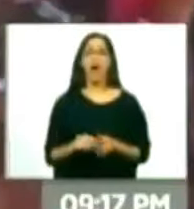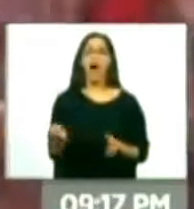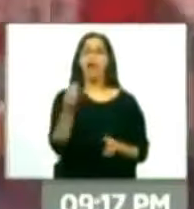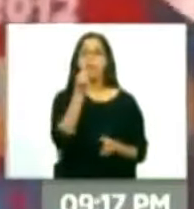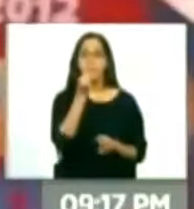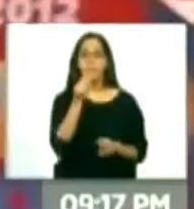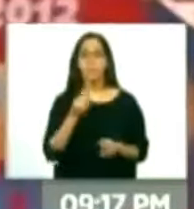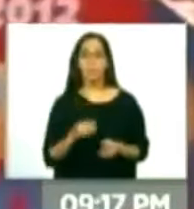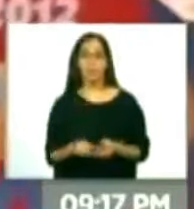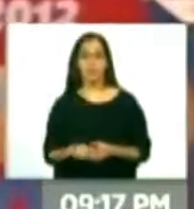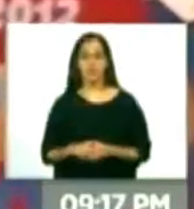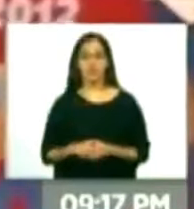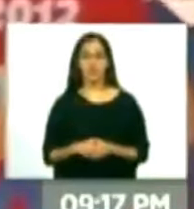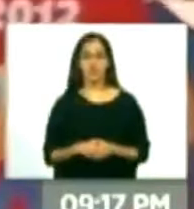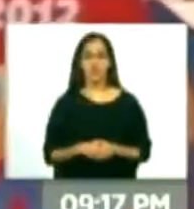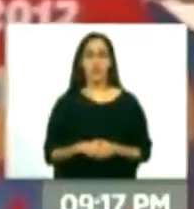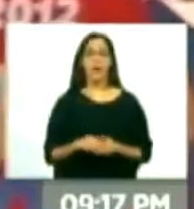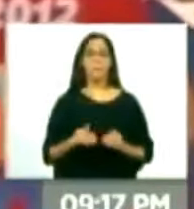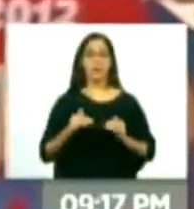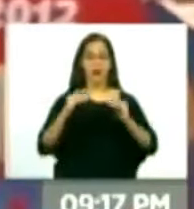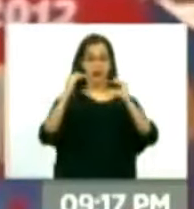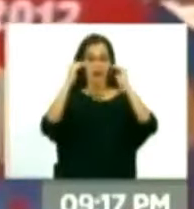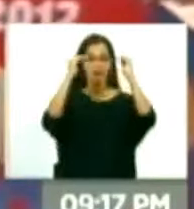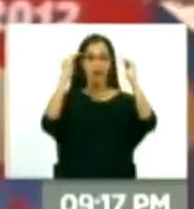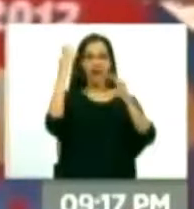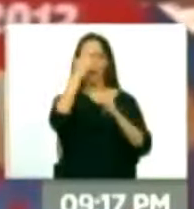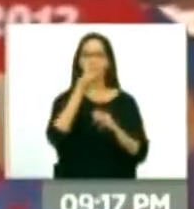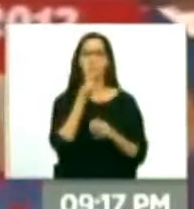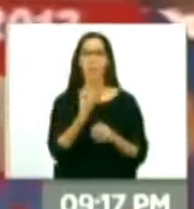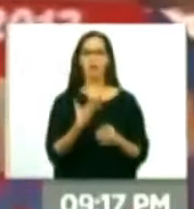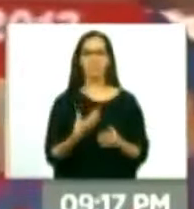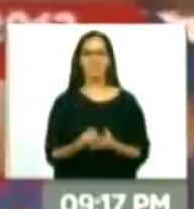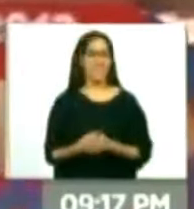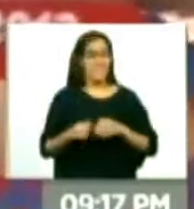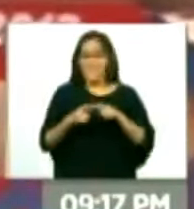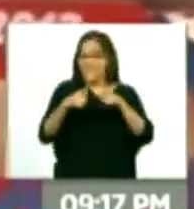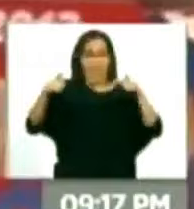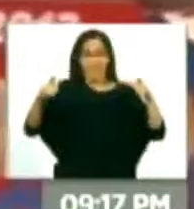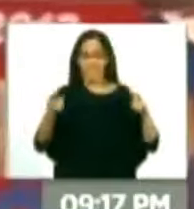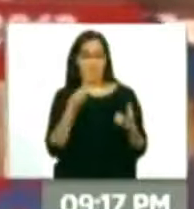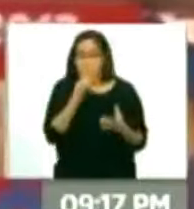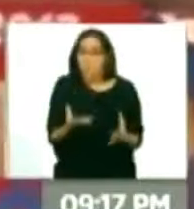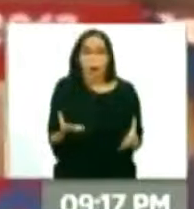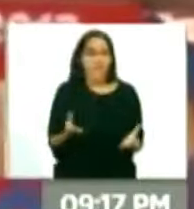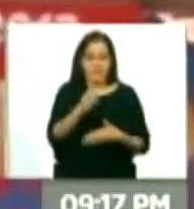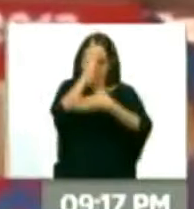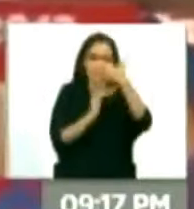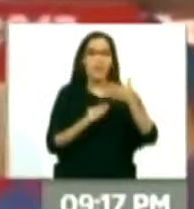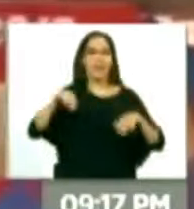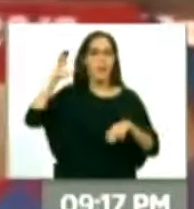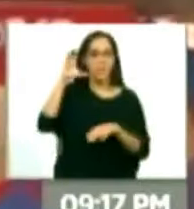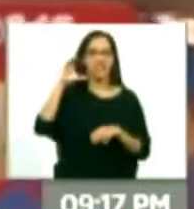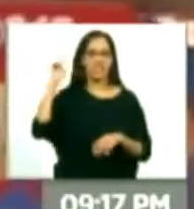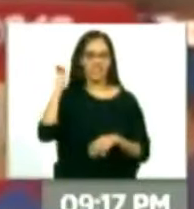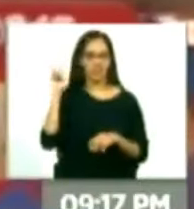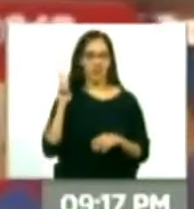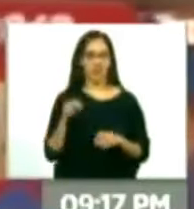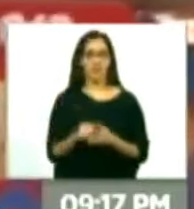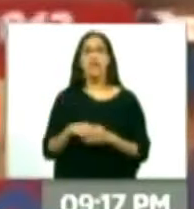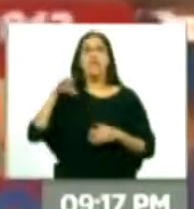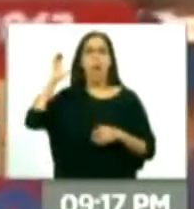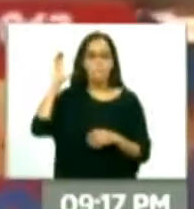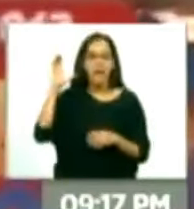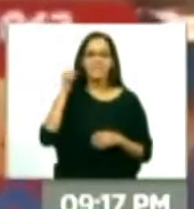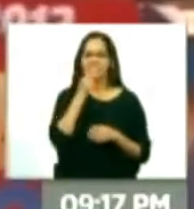alimentémosla para que crezca hermosa, grande, buena y noble la patria venezolana, la patria